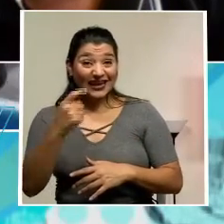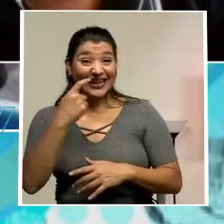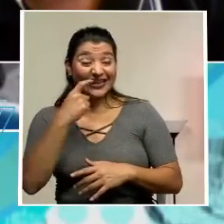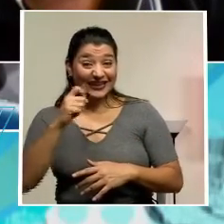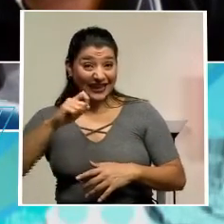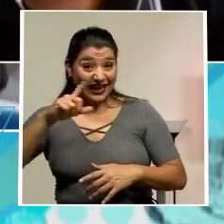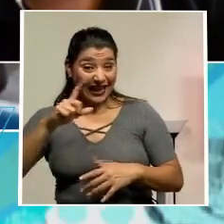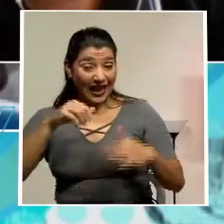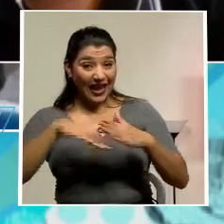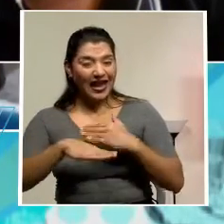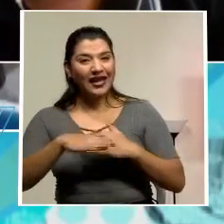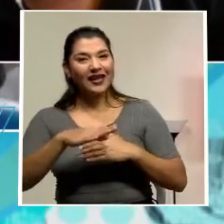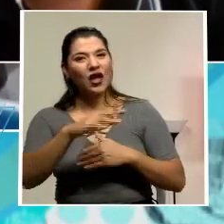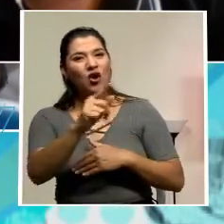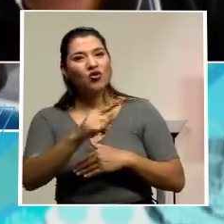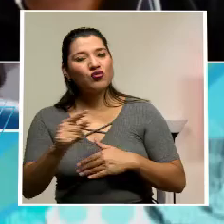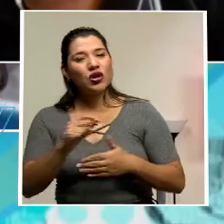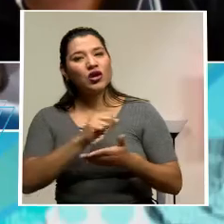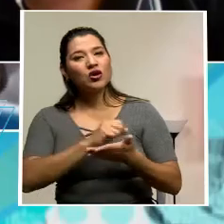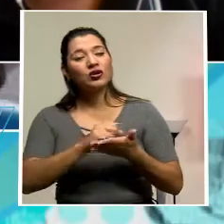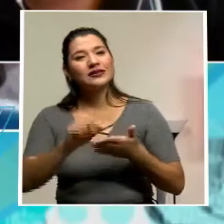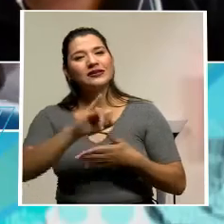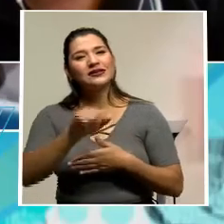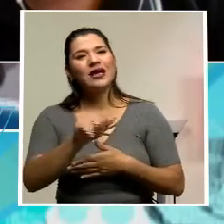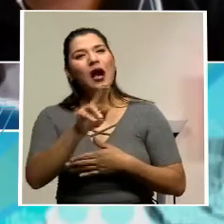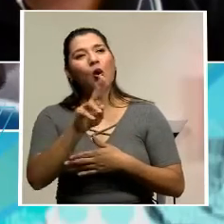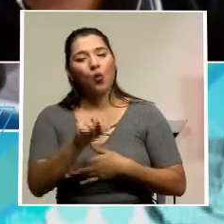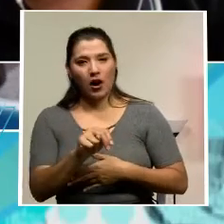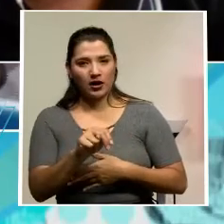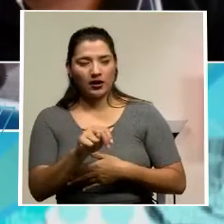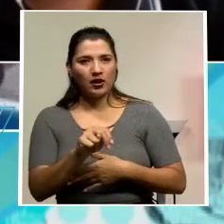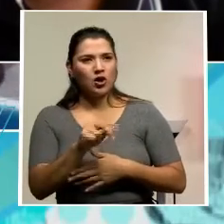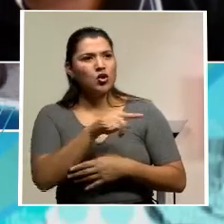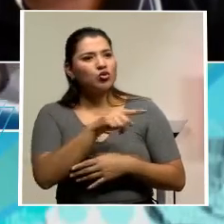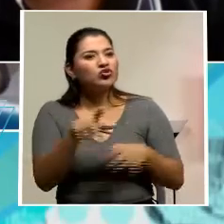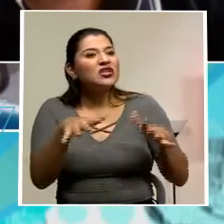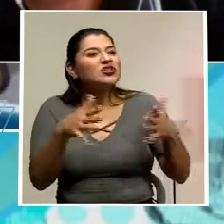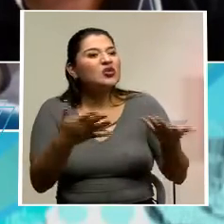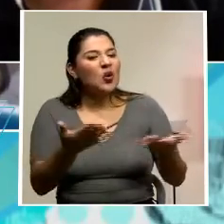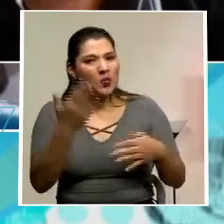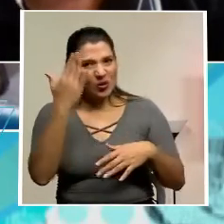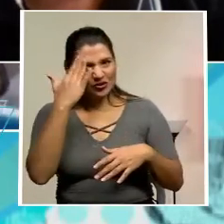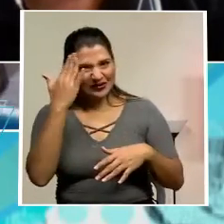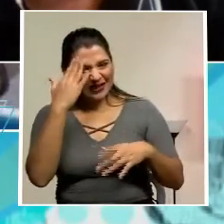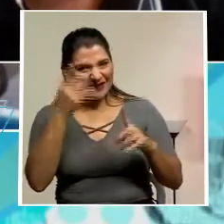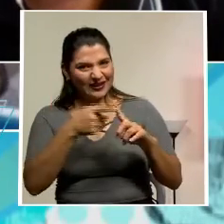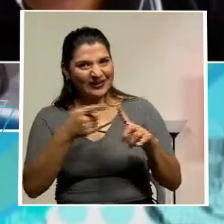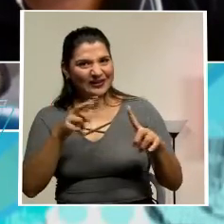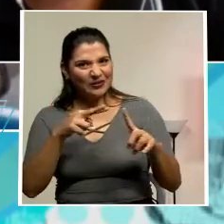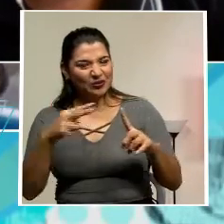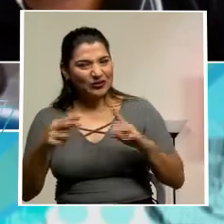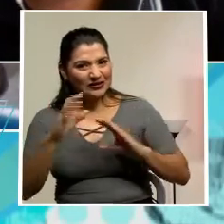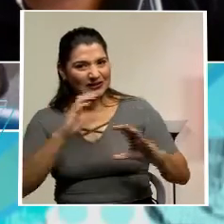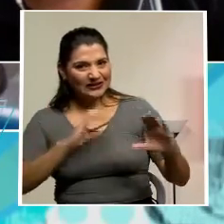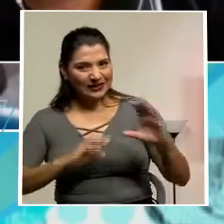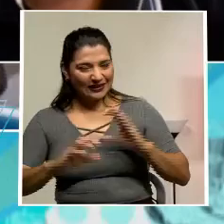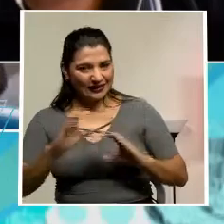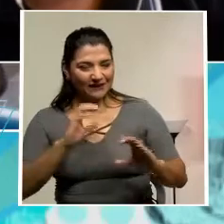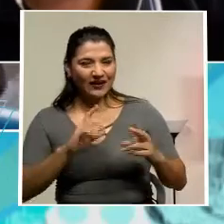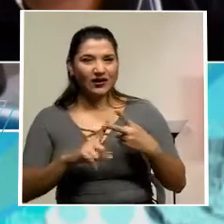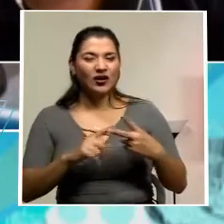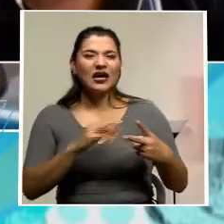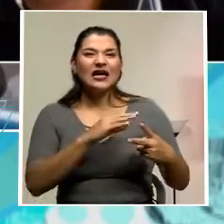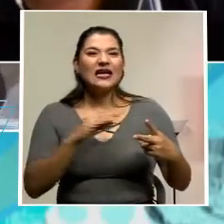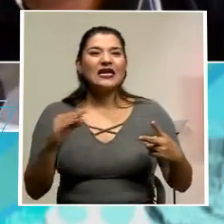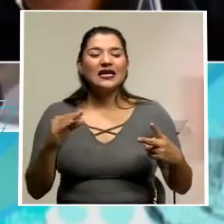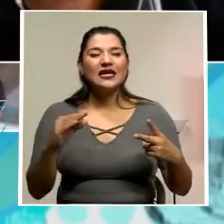¿Cómo, digamos, más allá de lo testimonial, cómo lo averiguaron científicamente y qué es